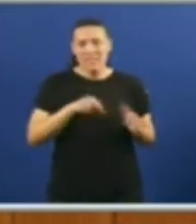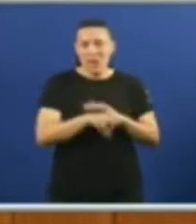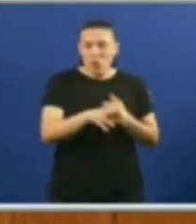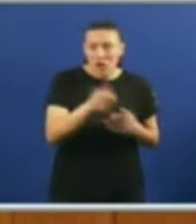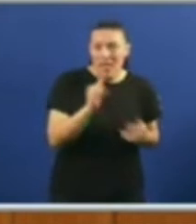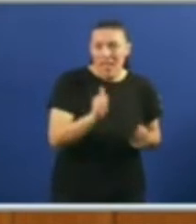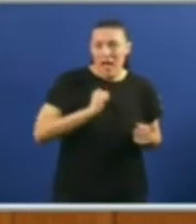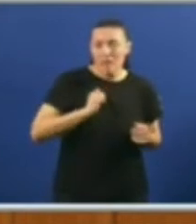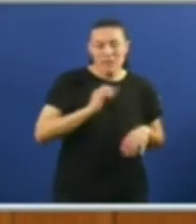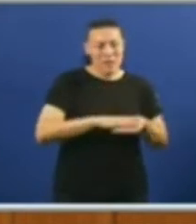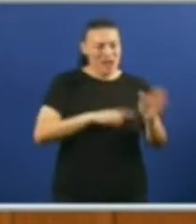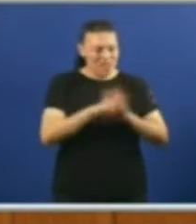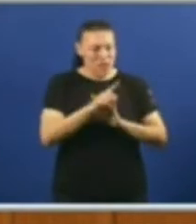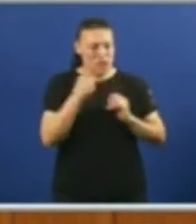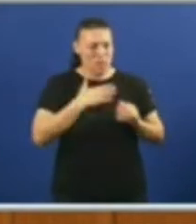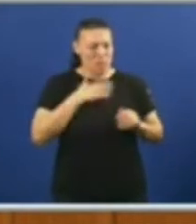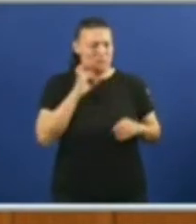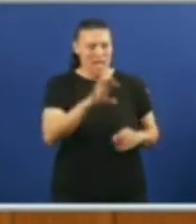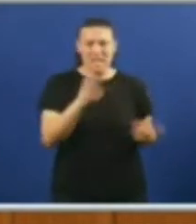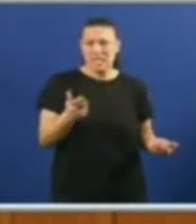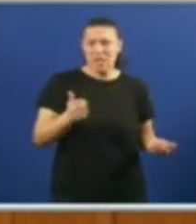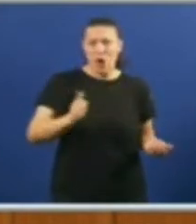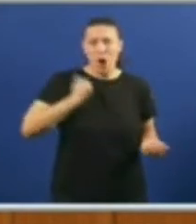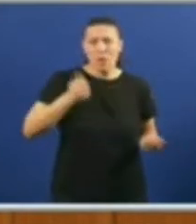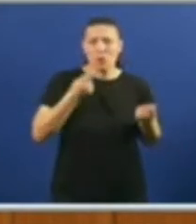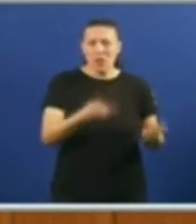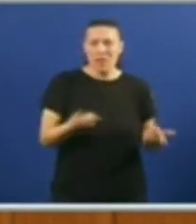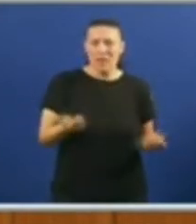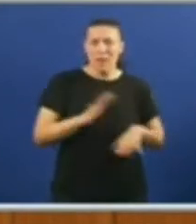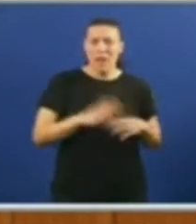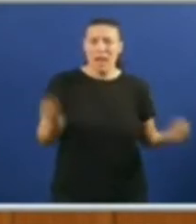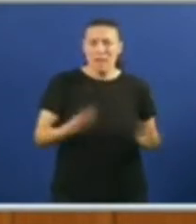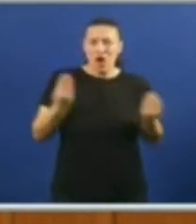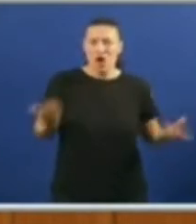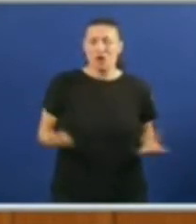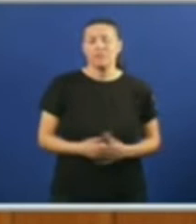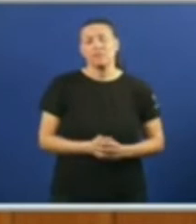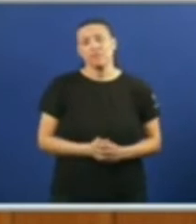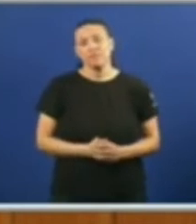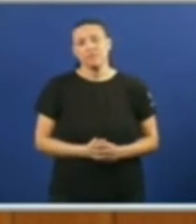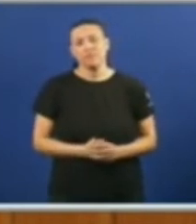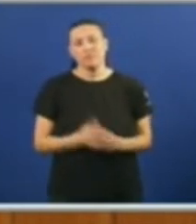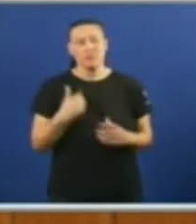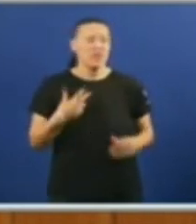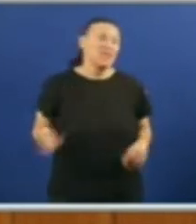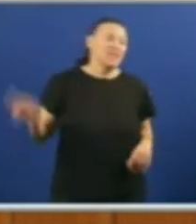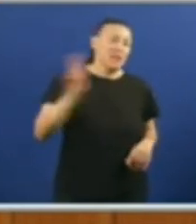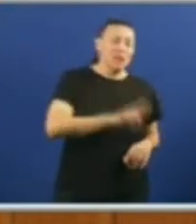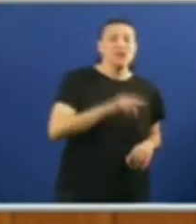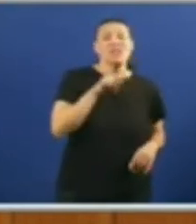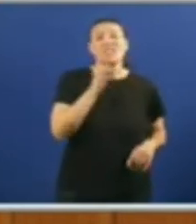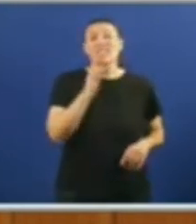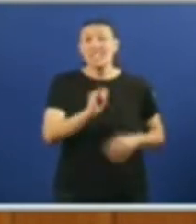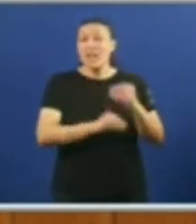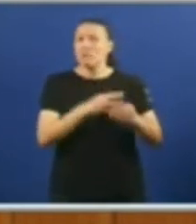realmente desenvolver o noso país e darlle unha oportunidade para que as cousas melloren. Insisto, facer isto